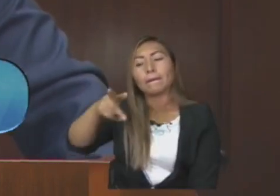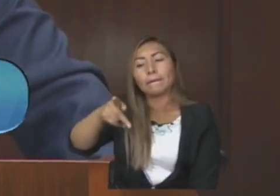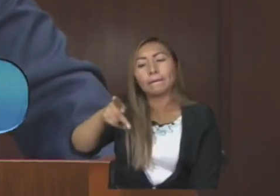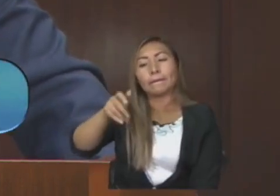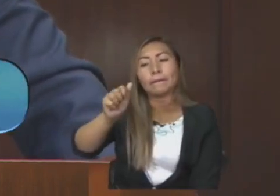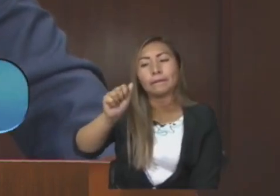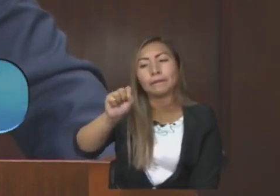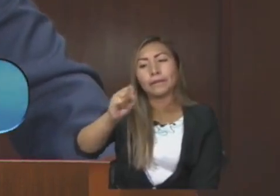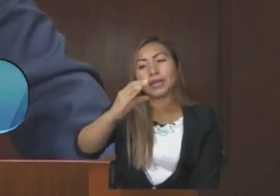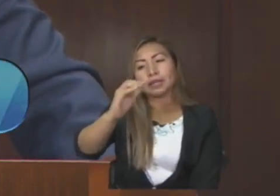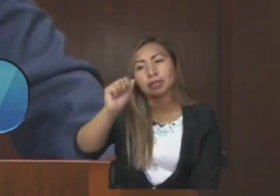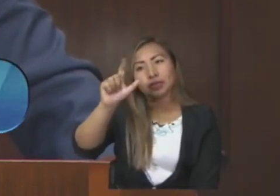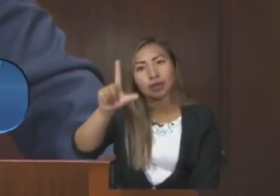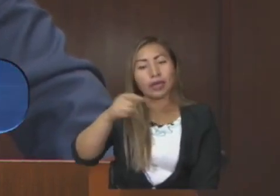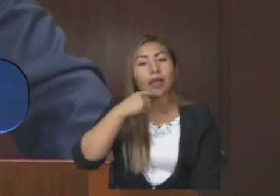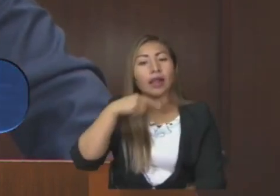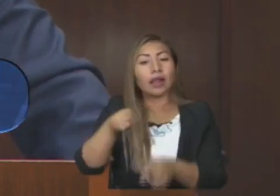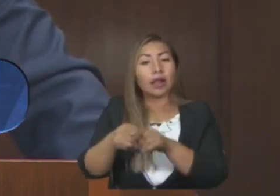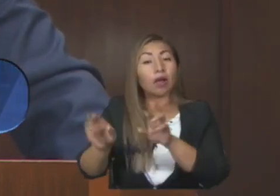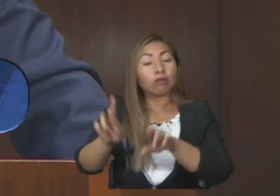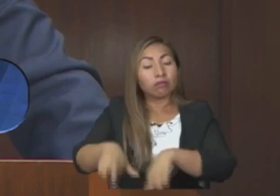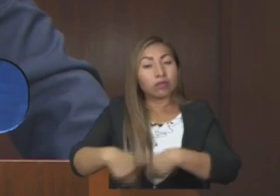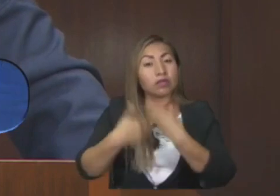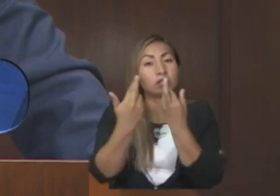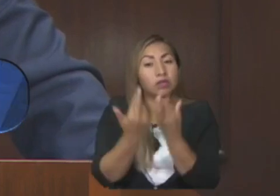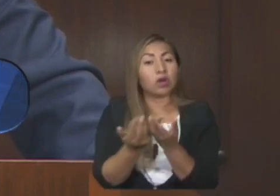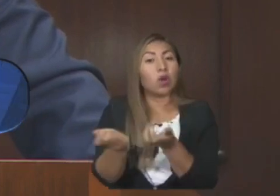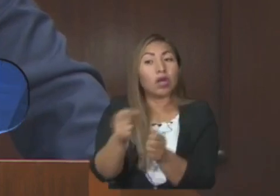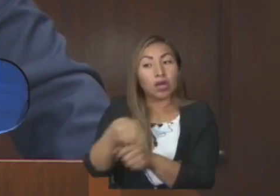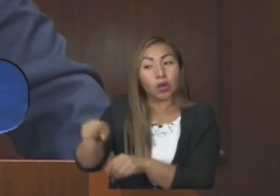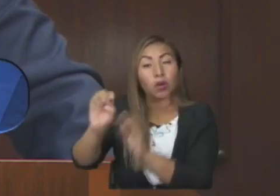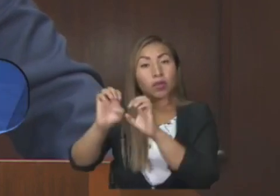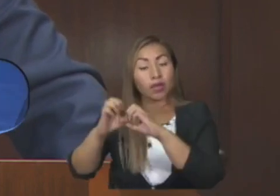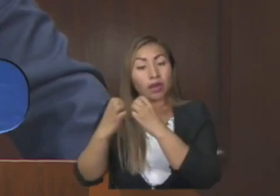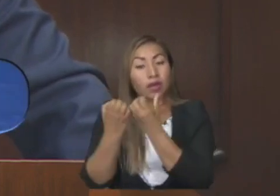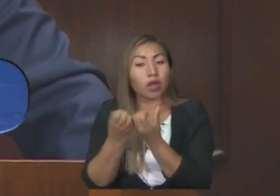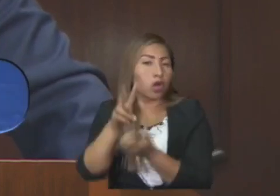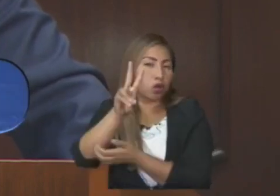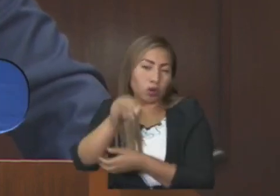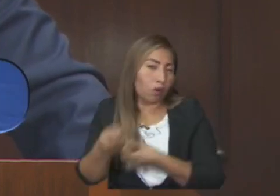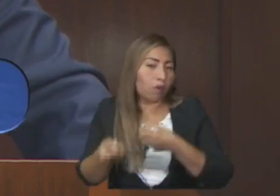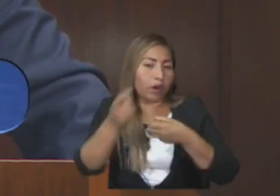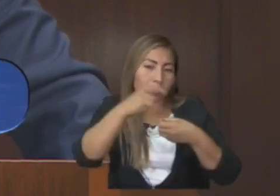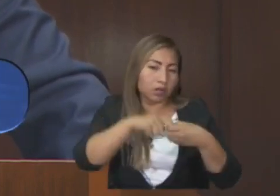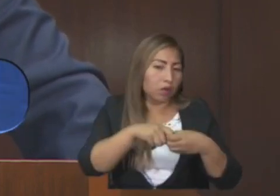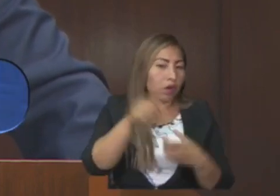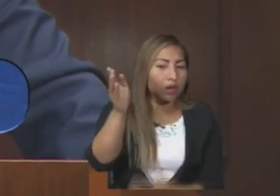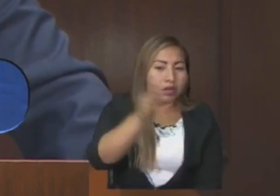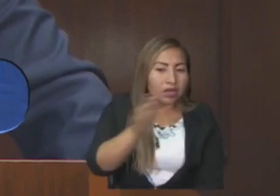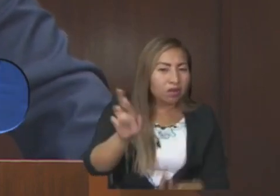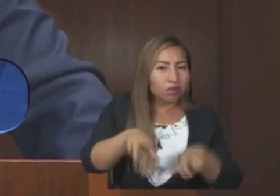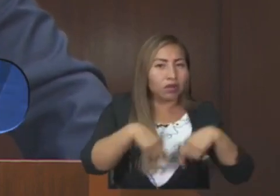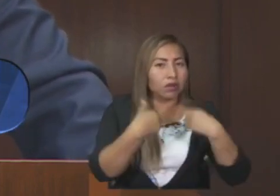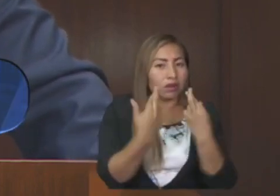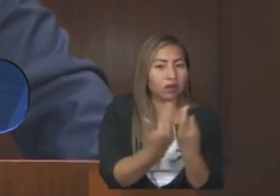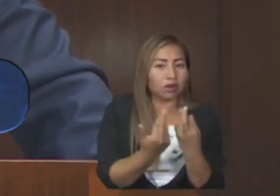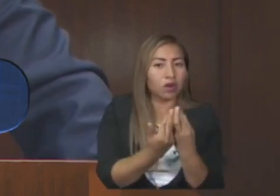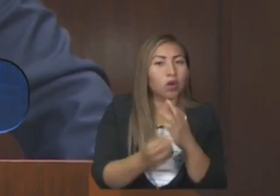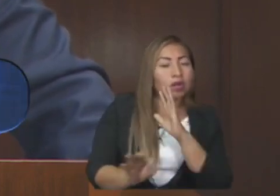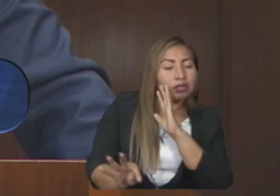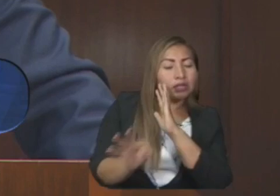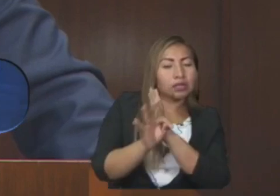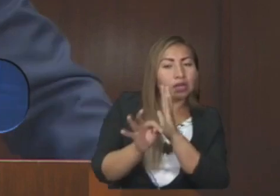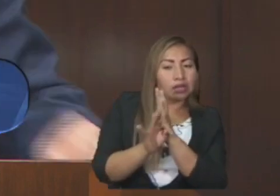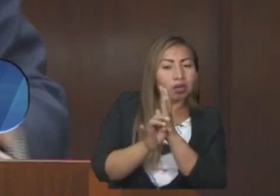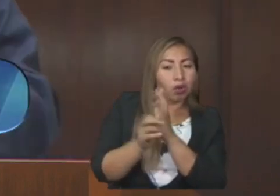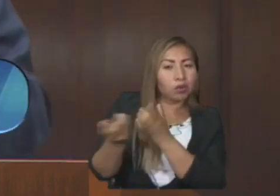el ministro de Comercio e Industrias y con su equipo, no participó en ninguna de las reuniones con los equipos técnicos designados por